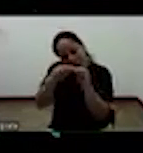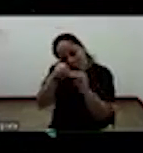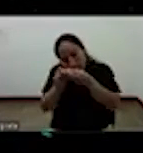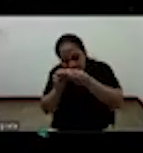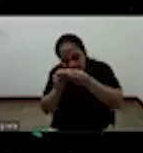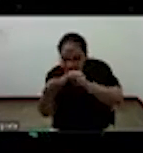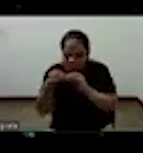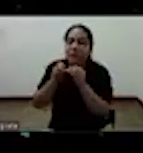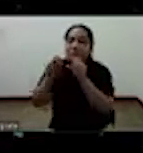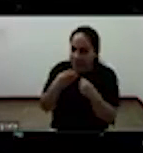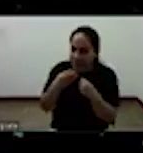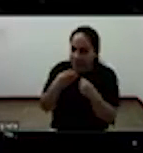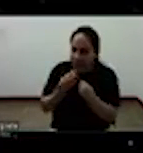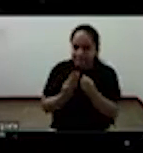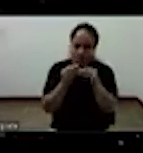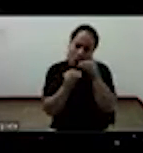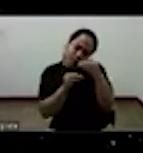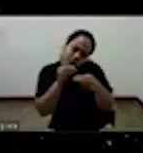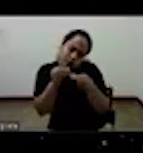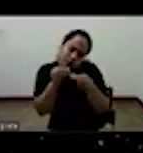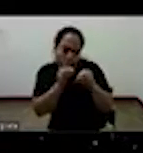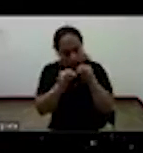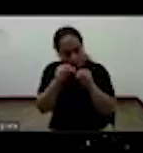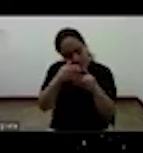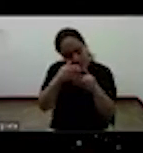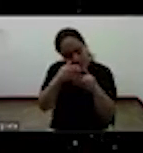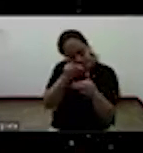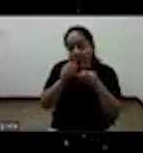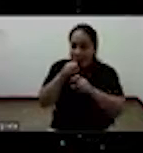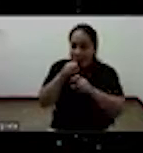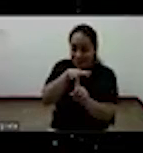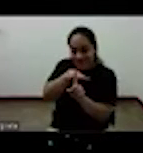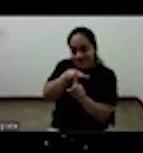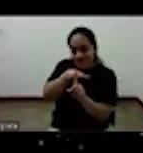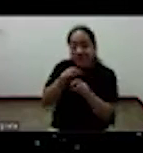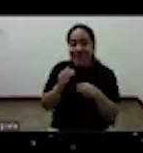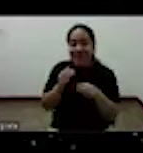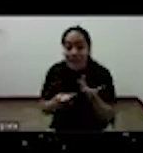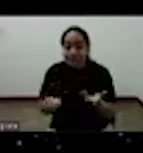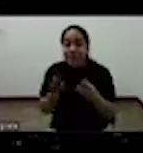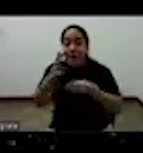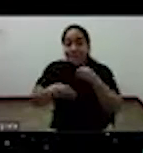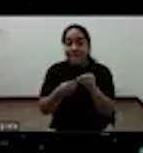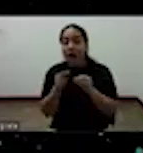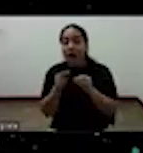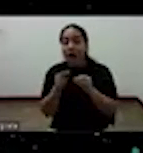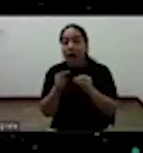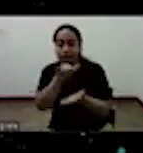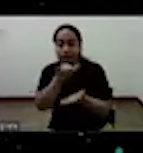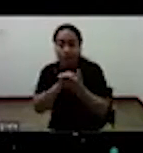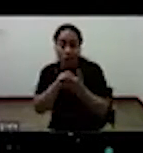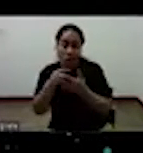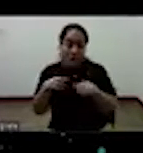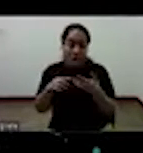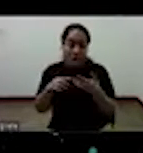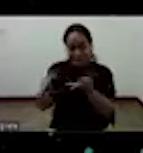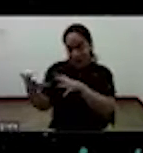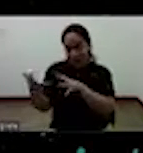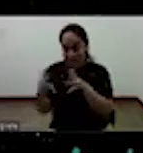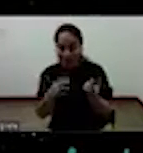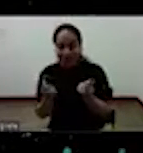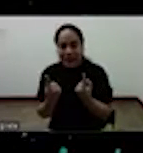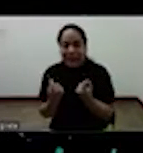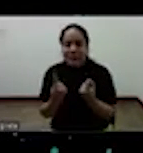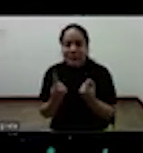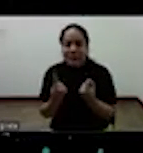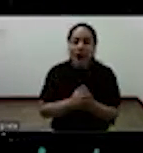de procesarse, etcétera. Y que es un poco lo que yo entiendo. Esa idea de